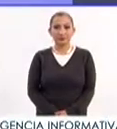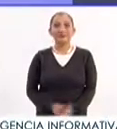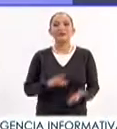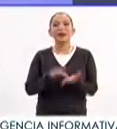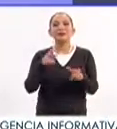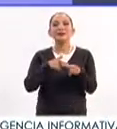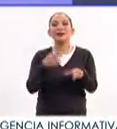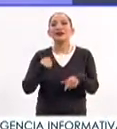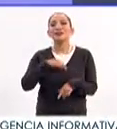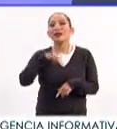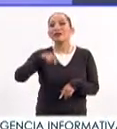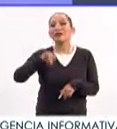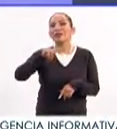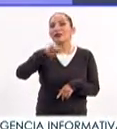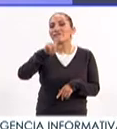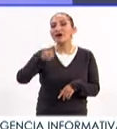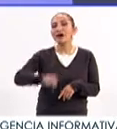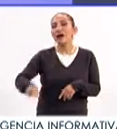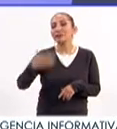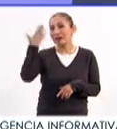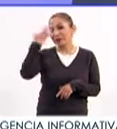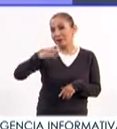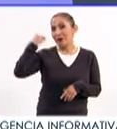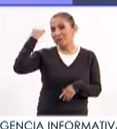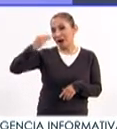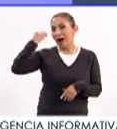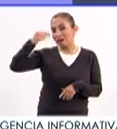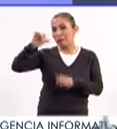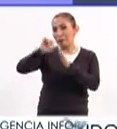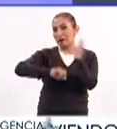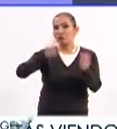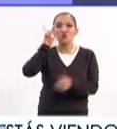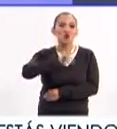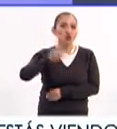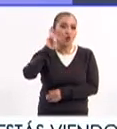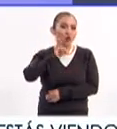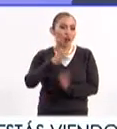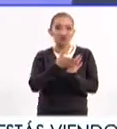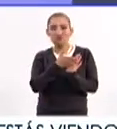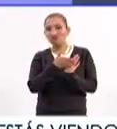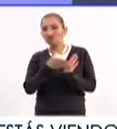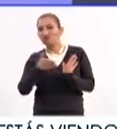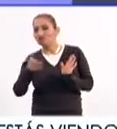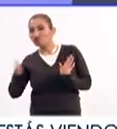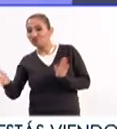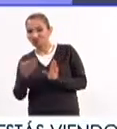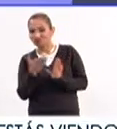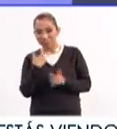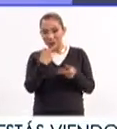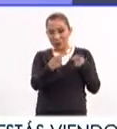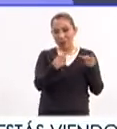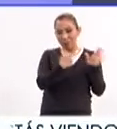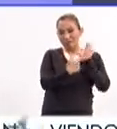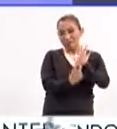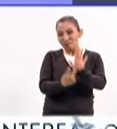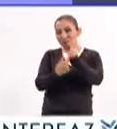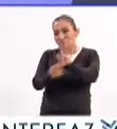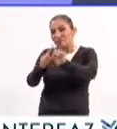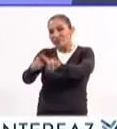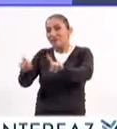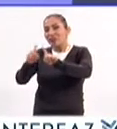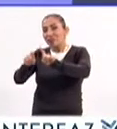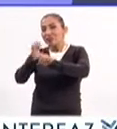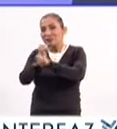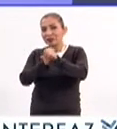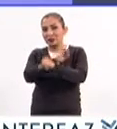Gracias por continuar en Interfaz. Y bueno, ya saben que marzo es el mes de la mujer y por eso hemos preparado y le hemos estado presentando una serie de